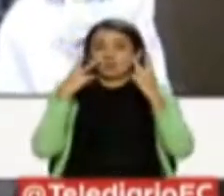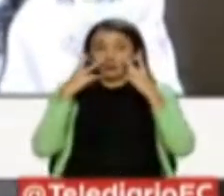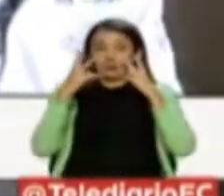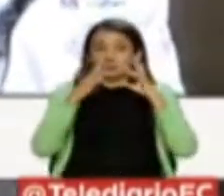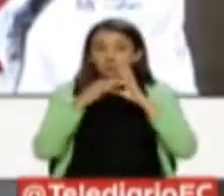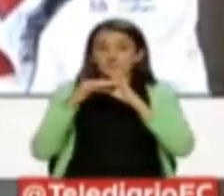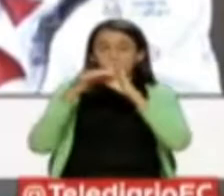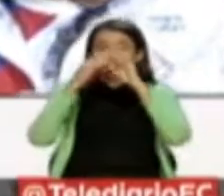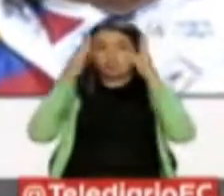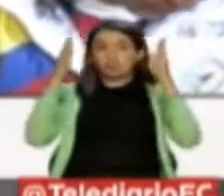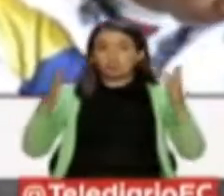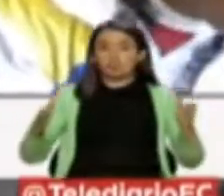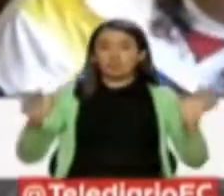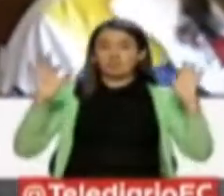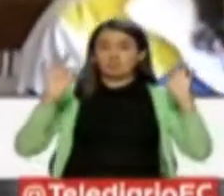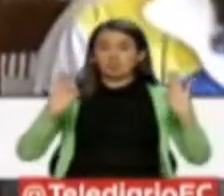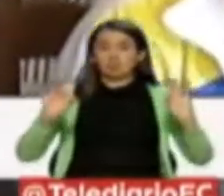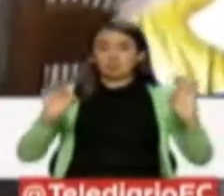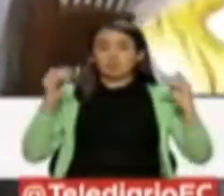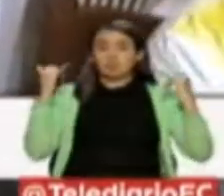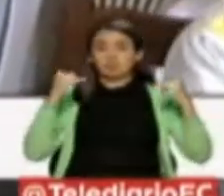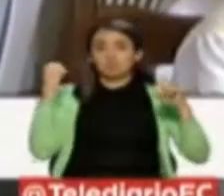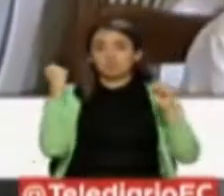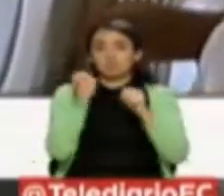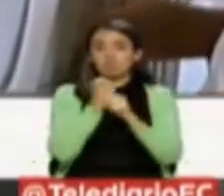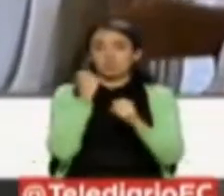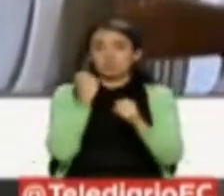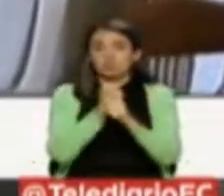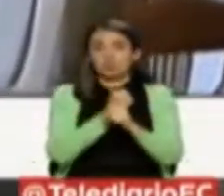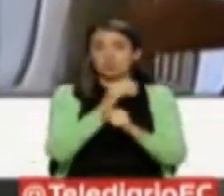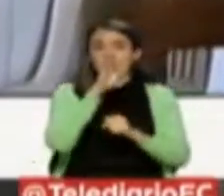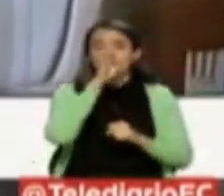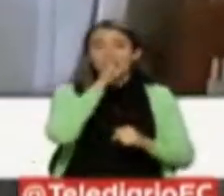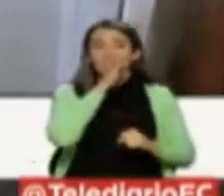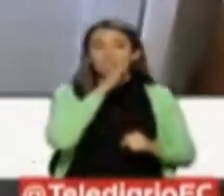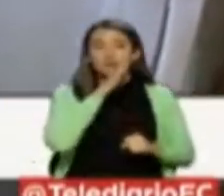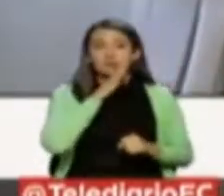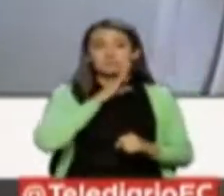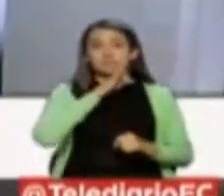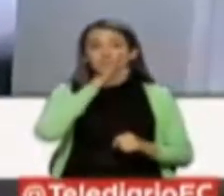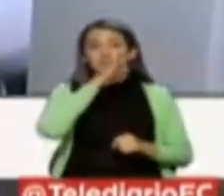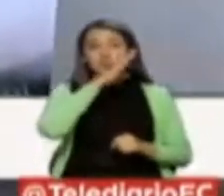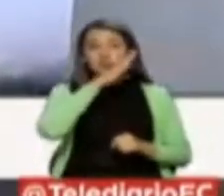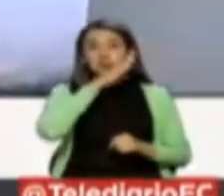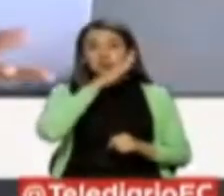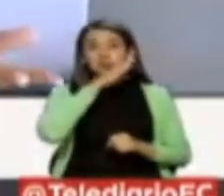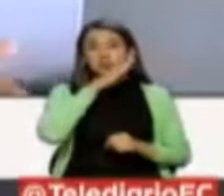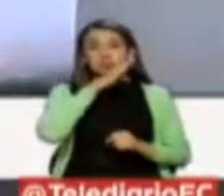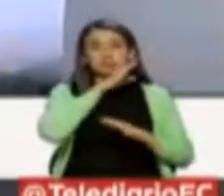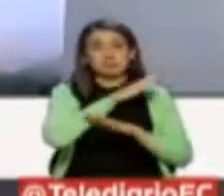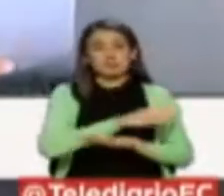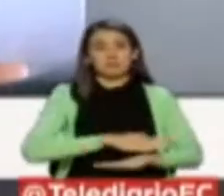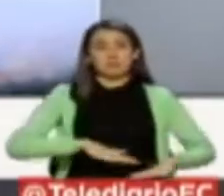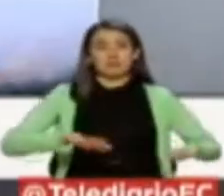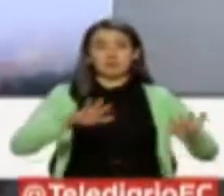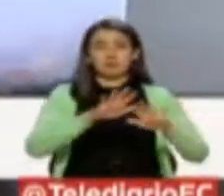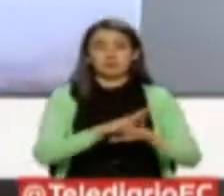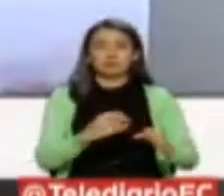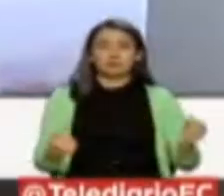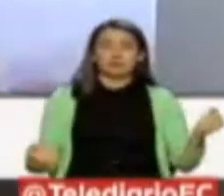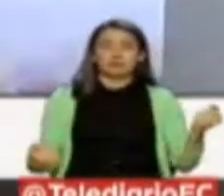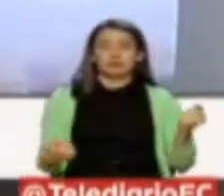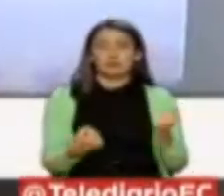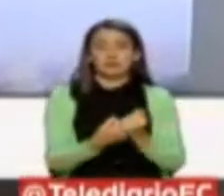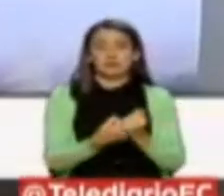queridas compañeras en estudio, este es un trabajo, como les había dicho, de paciencia, de dedicación y, por supuesto, completamente